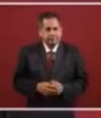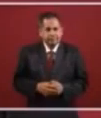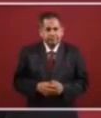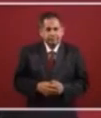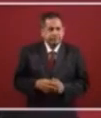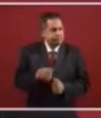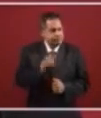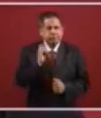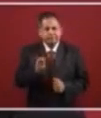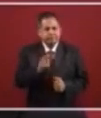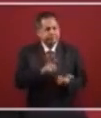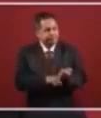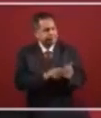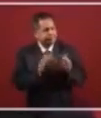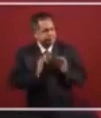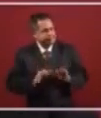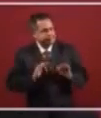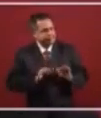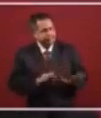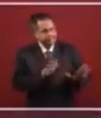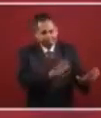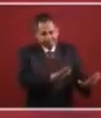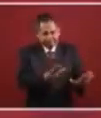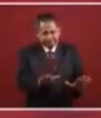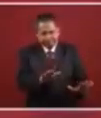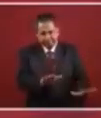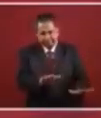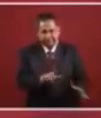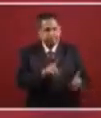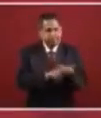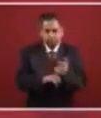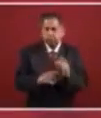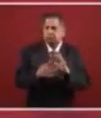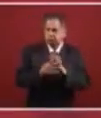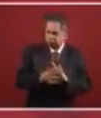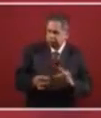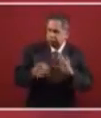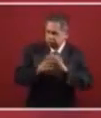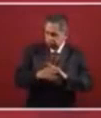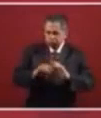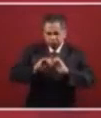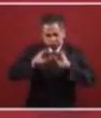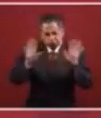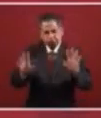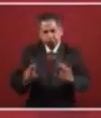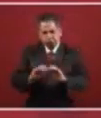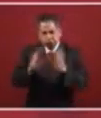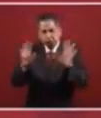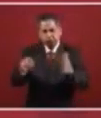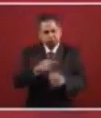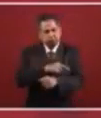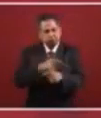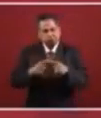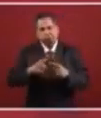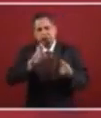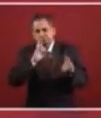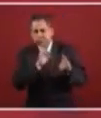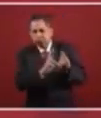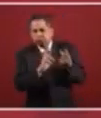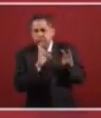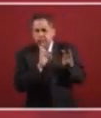tranquilos nada más eso sí aclarando y respondiendo